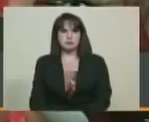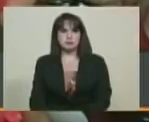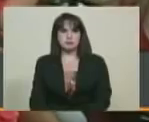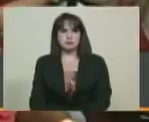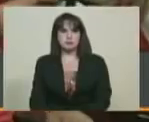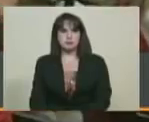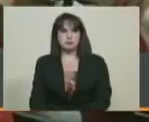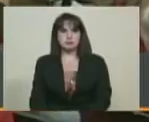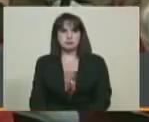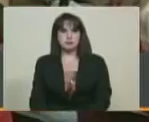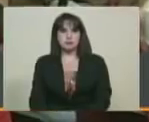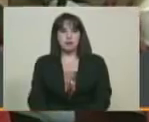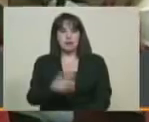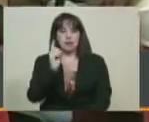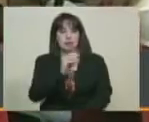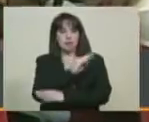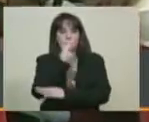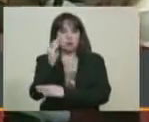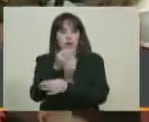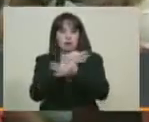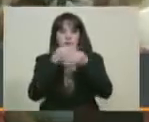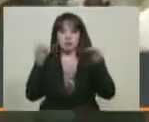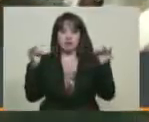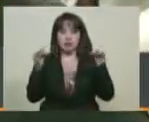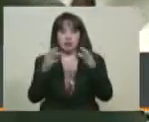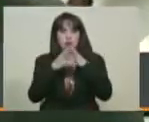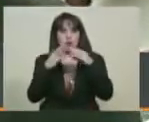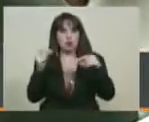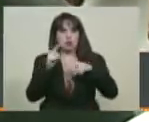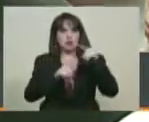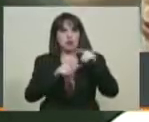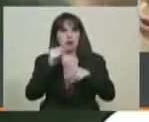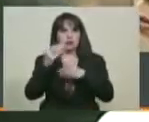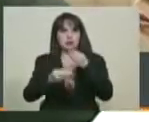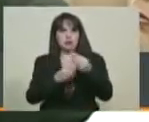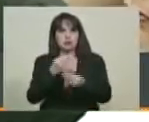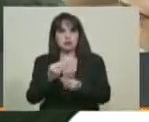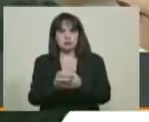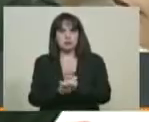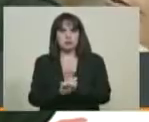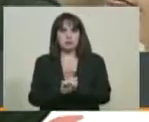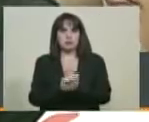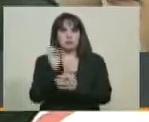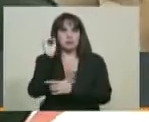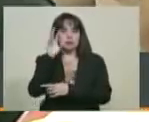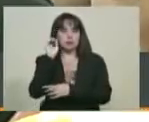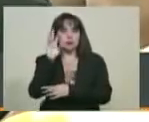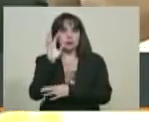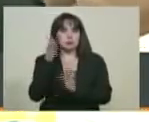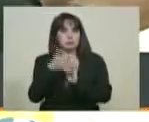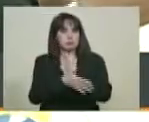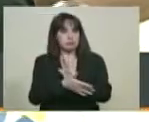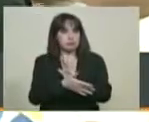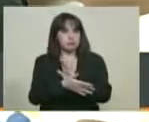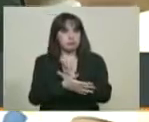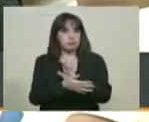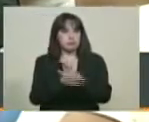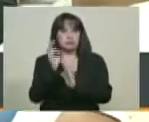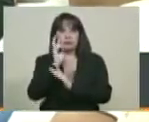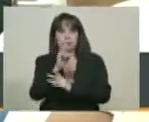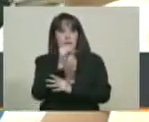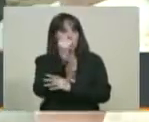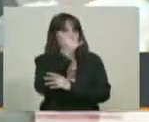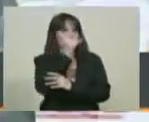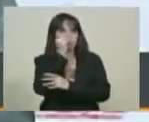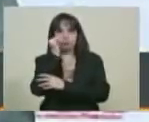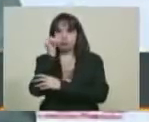Que cuida la calidad, la estética de todas las cosas que hacemos, de todos los actos. Porque ahí, a través de esas cámaras, nos